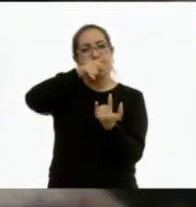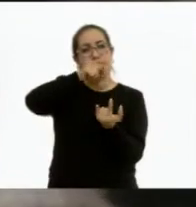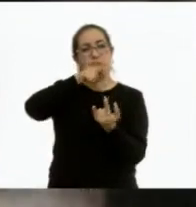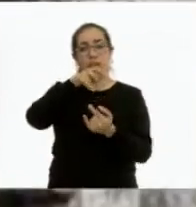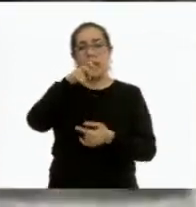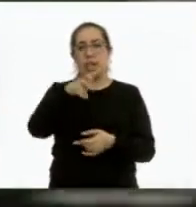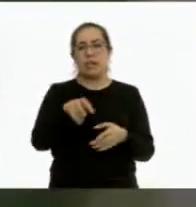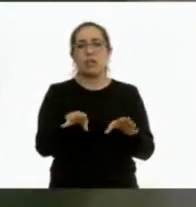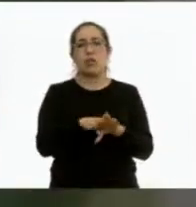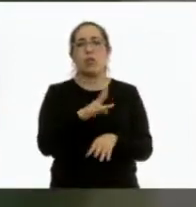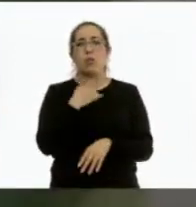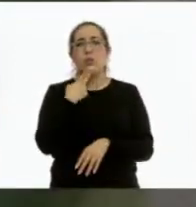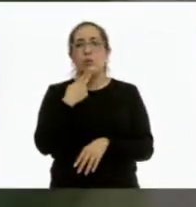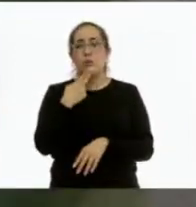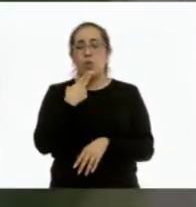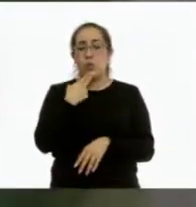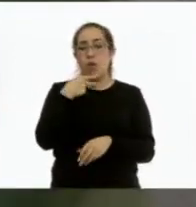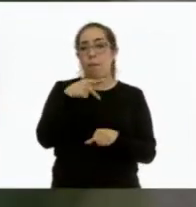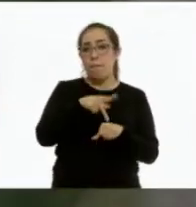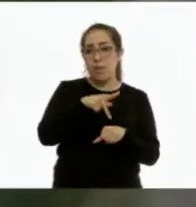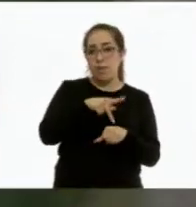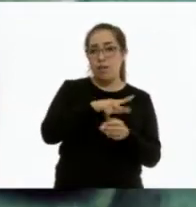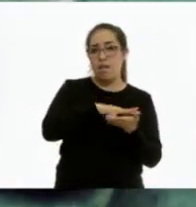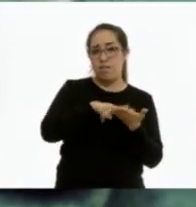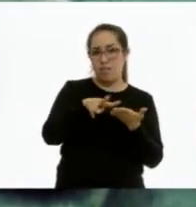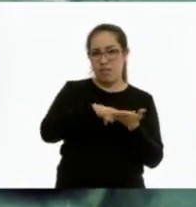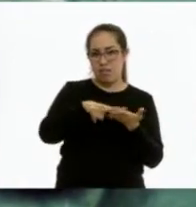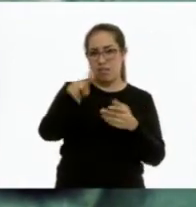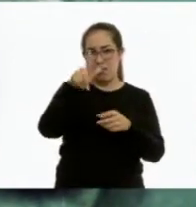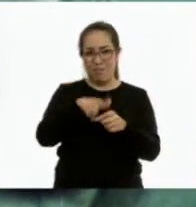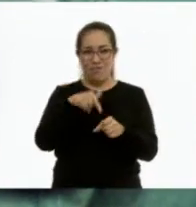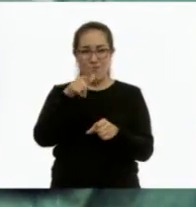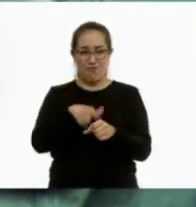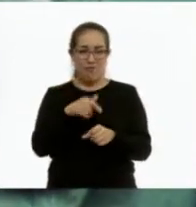uso frecuente de la jadeíta y otras piedras verdes.